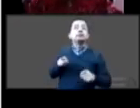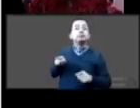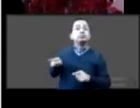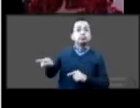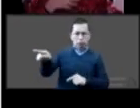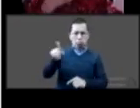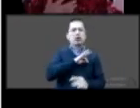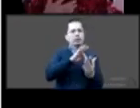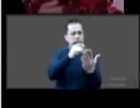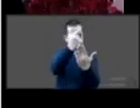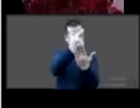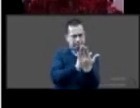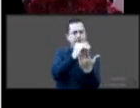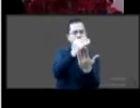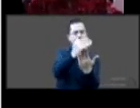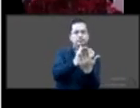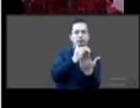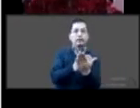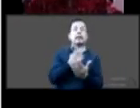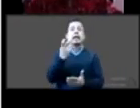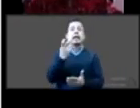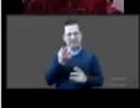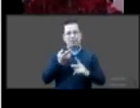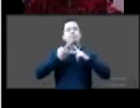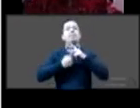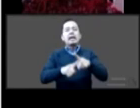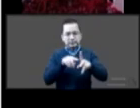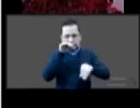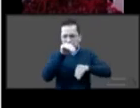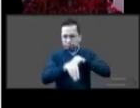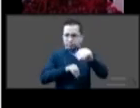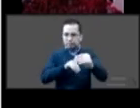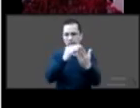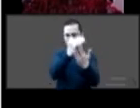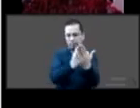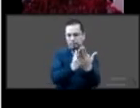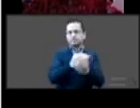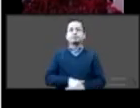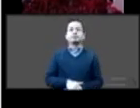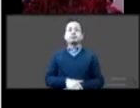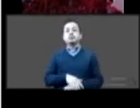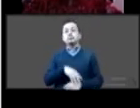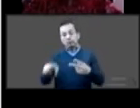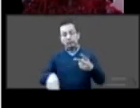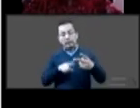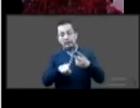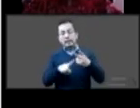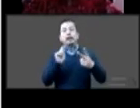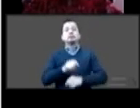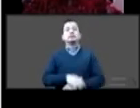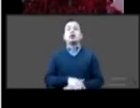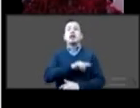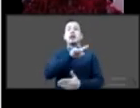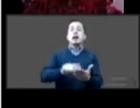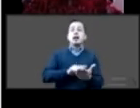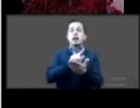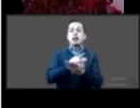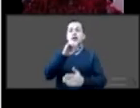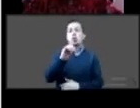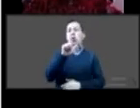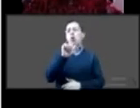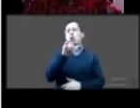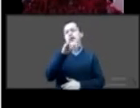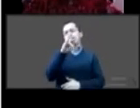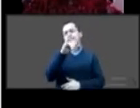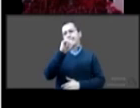se ha dado y está en construcción. Lo que se conoce como la Ley Olimpia, la de violencia digital,